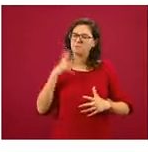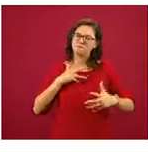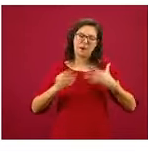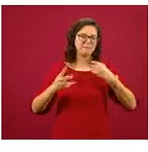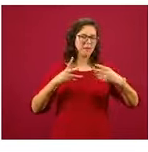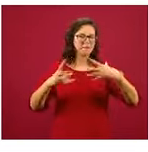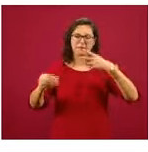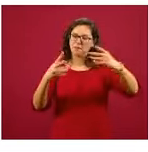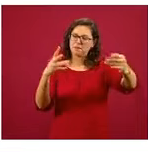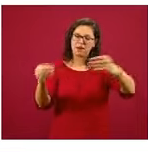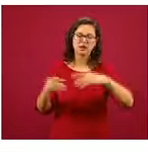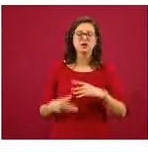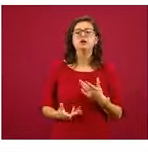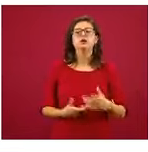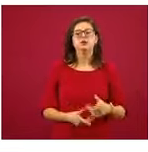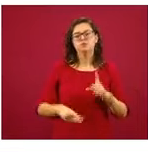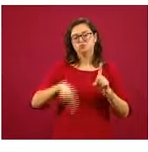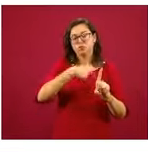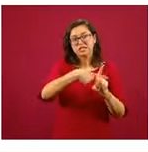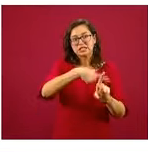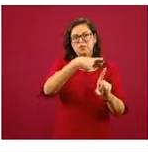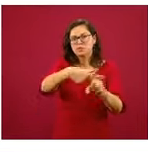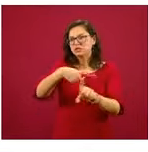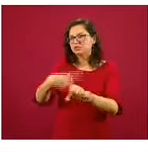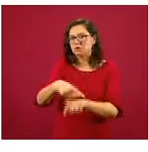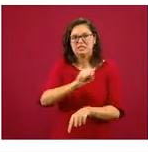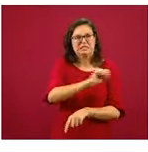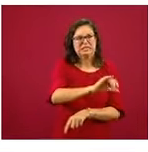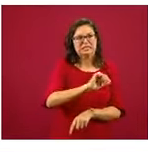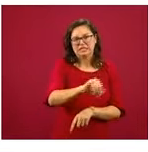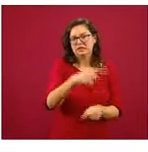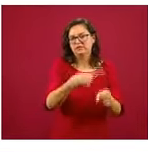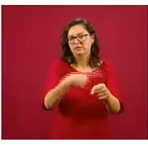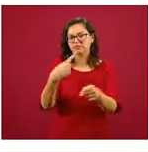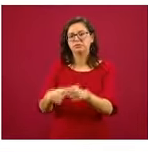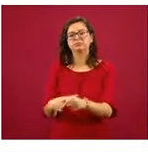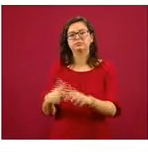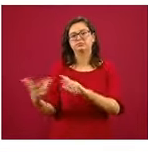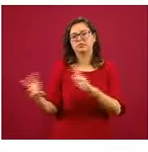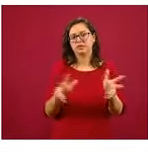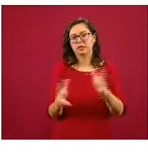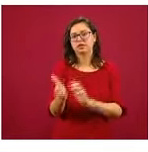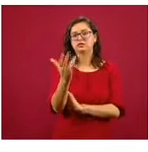porcentaje de positividad, que está prácticamente alrededor del 50%.